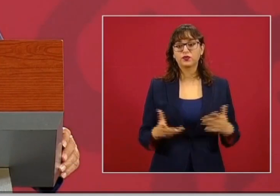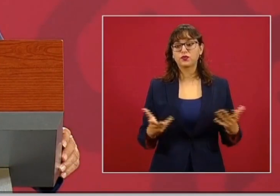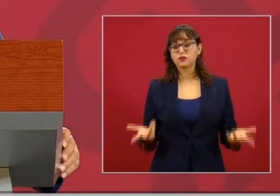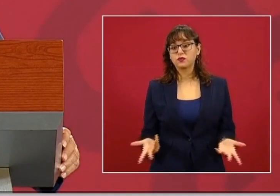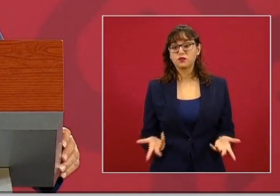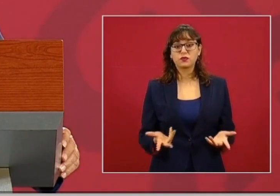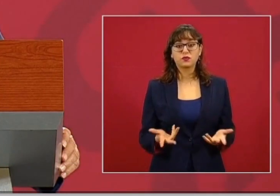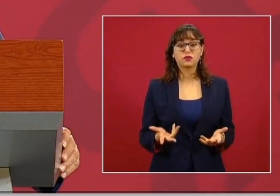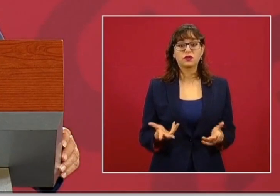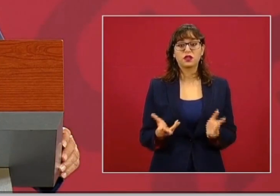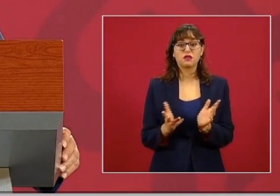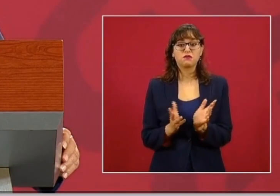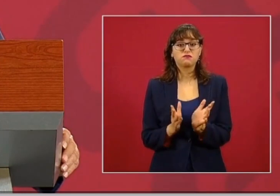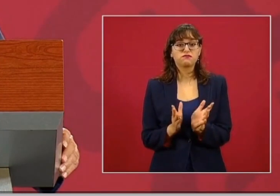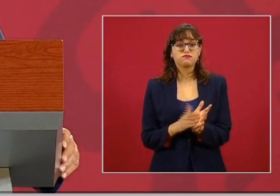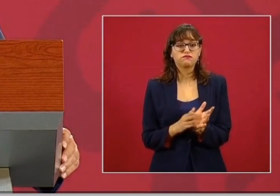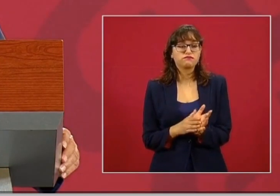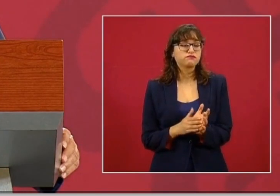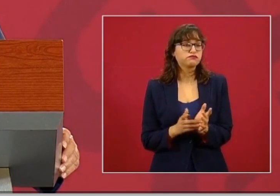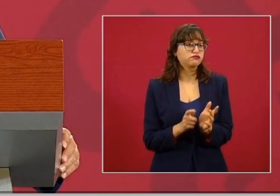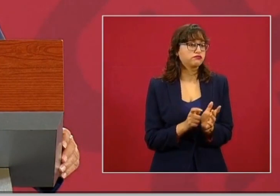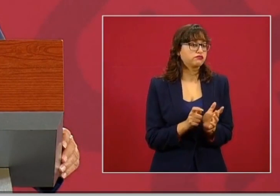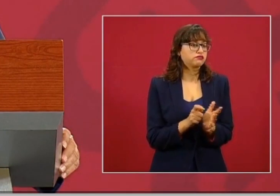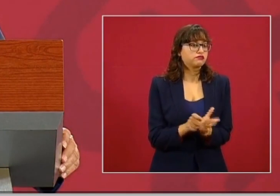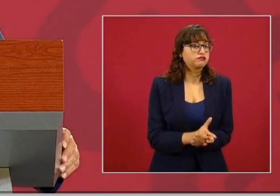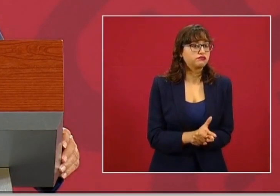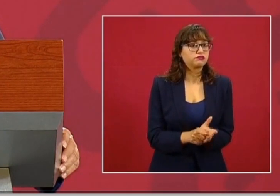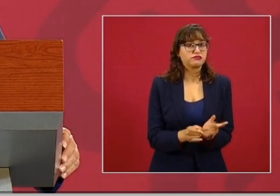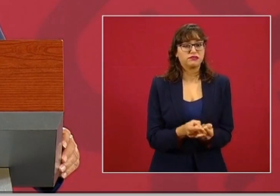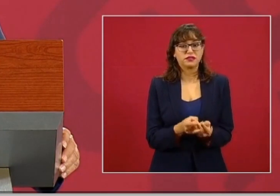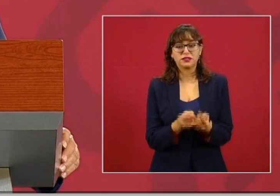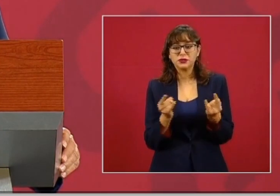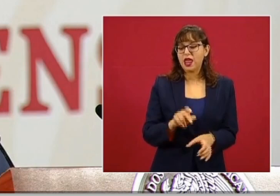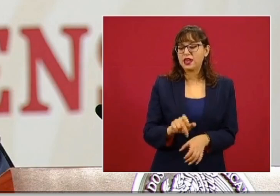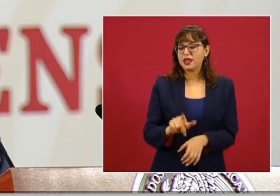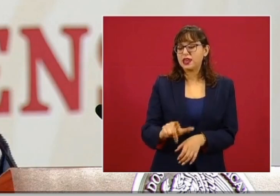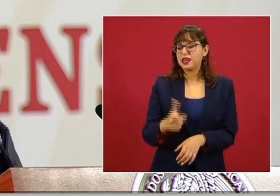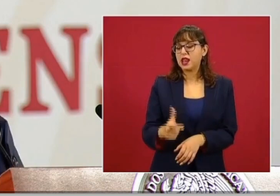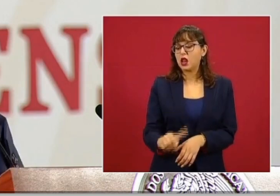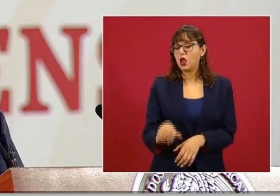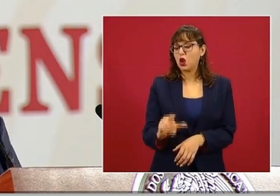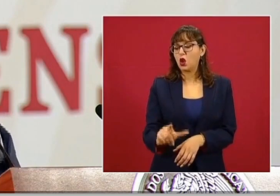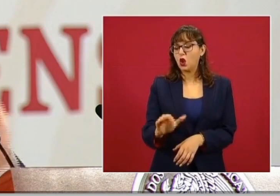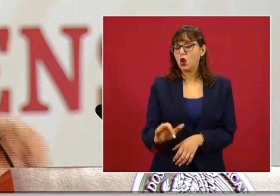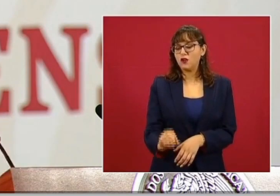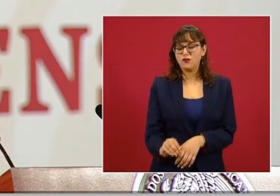novelas y artículos, pero para favorecer al régimen.